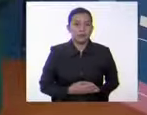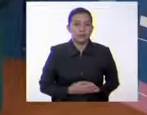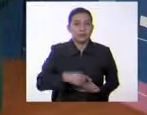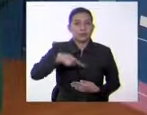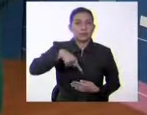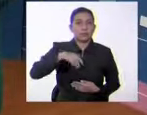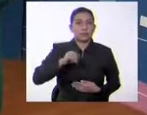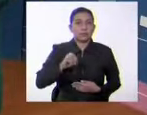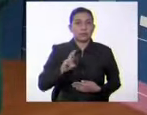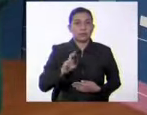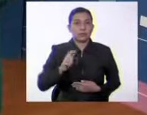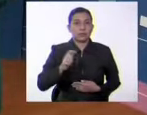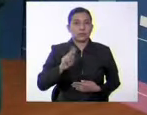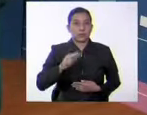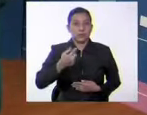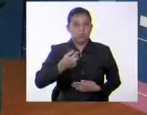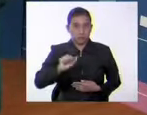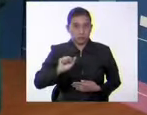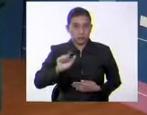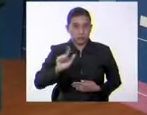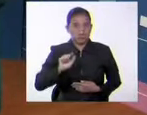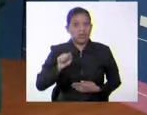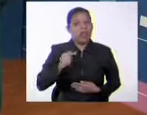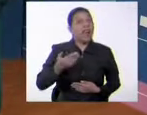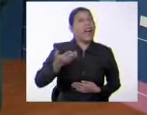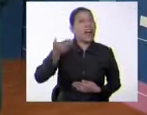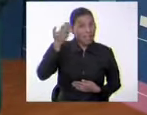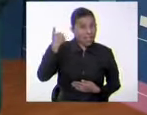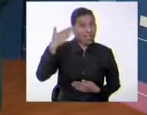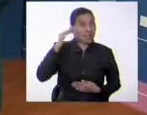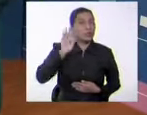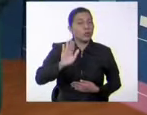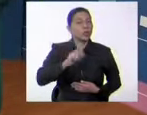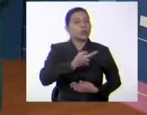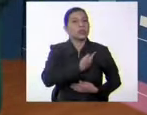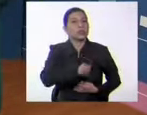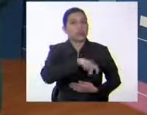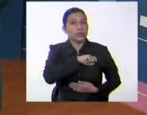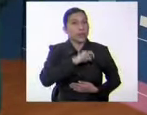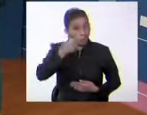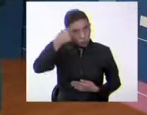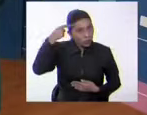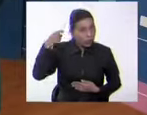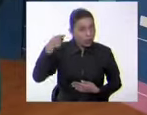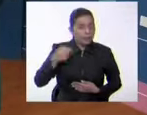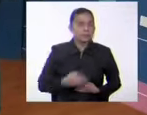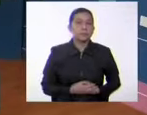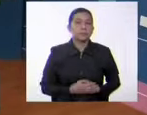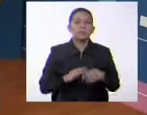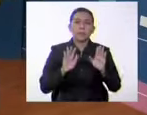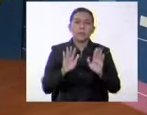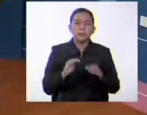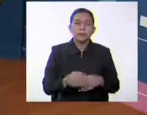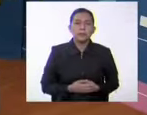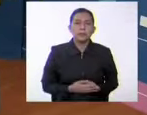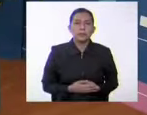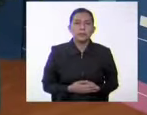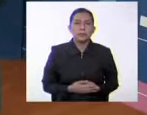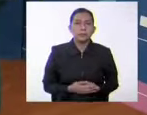Portugal, que en un tiempo Portugal perteneció a España, eso hay que decirlo también. Acá no